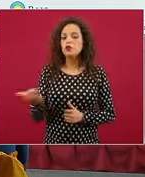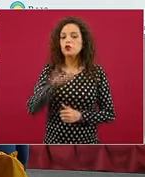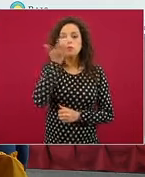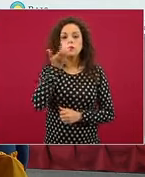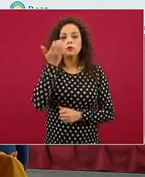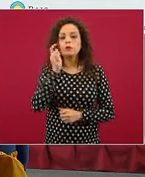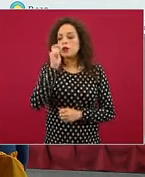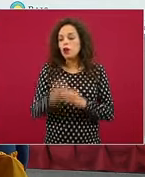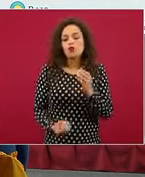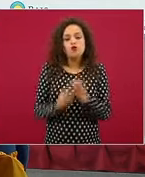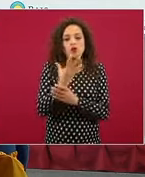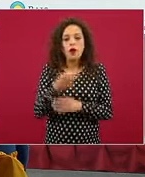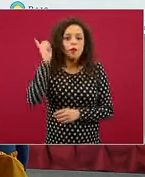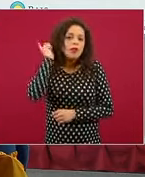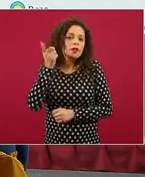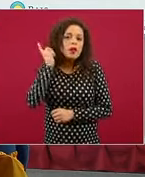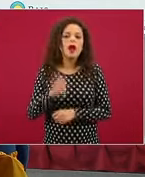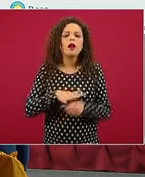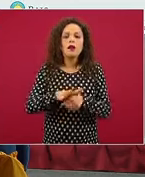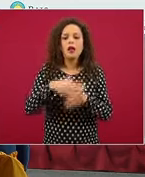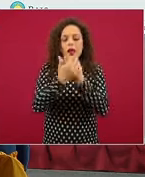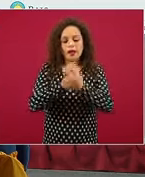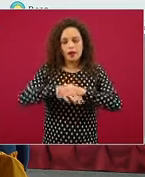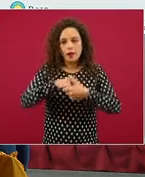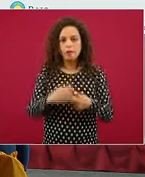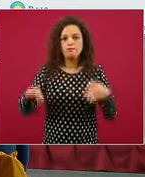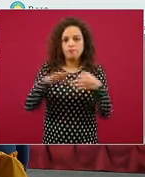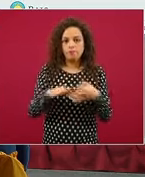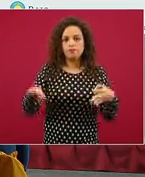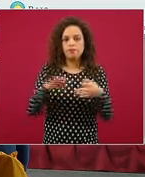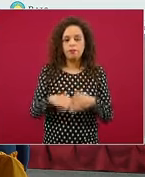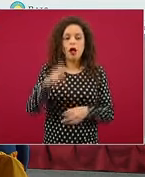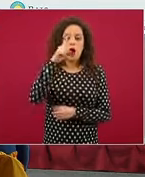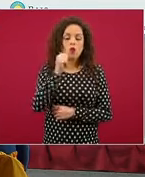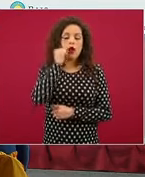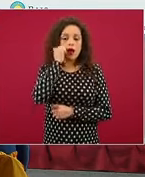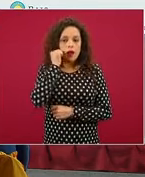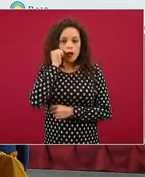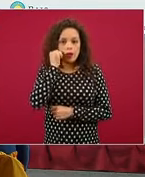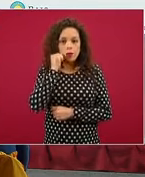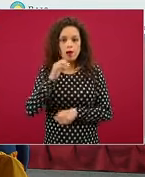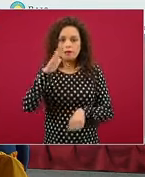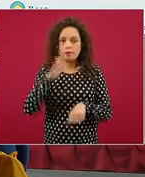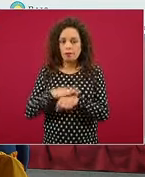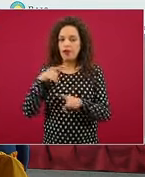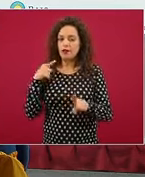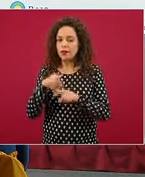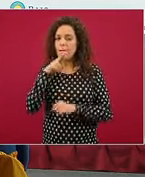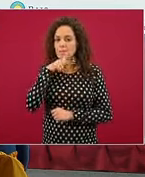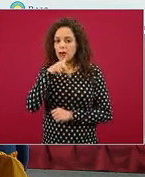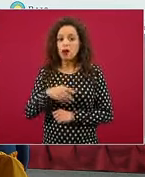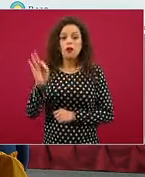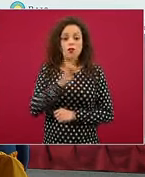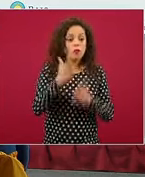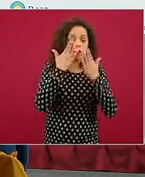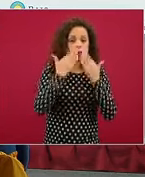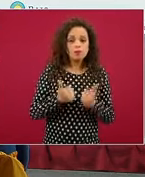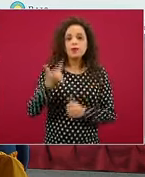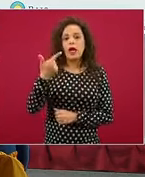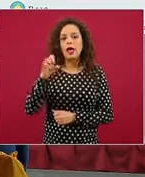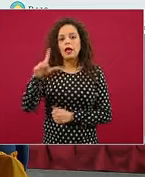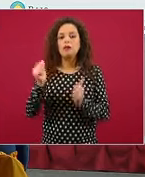que tenemos que implementar en el día a día: el lavado de manos constante con agua y jabón preferentemente, sino el uso de alcohol gel, si es